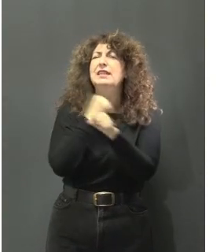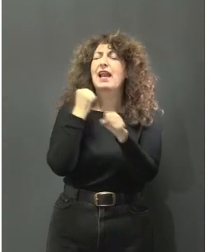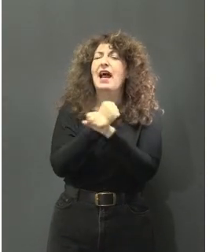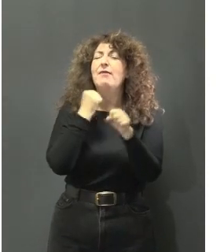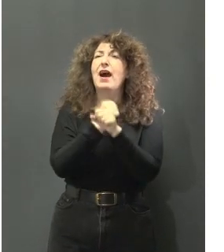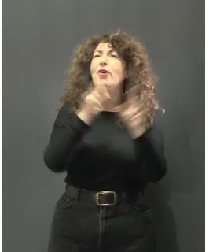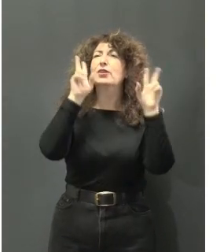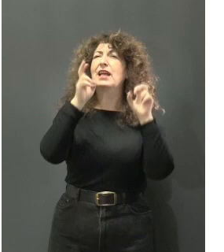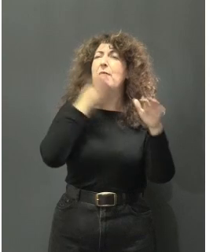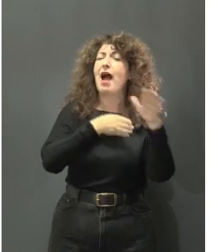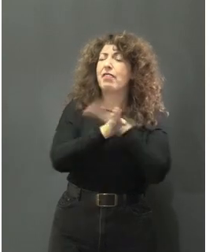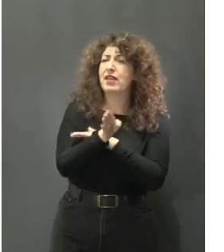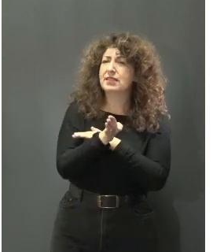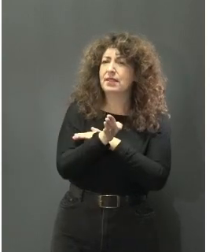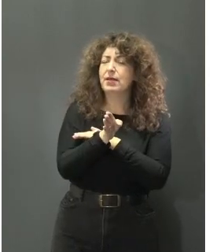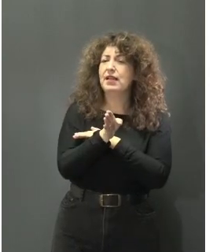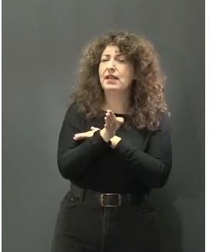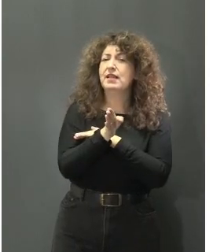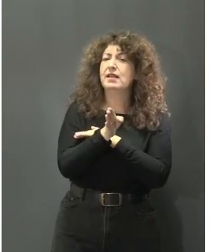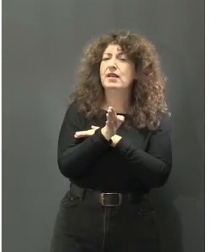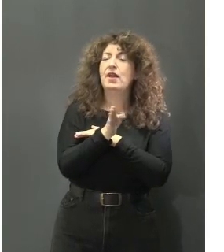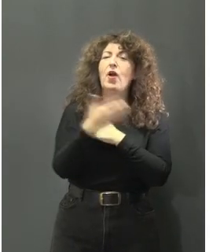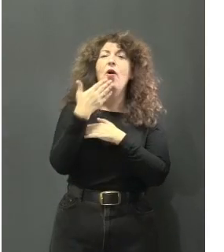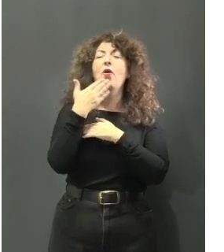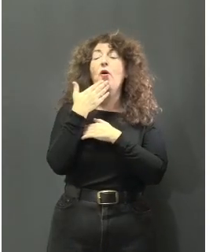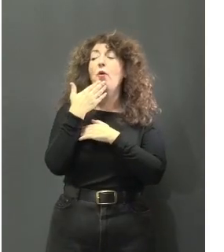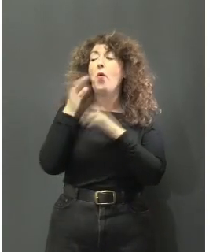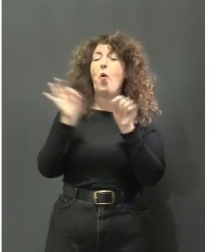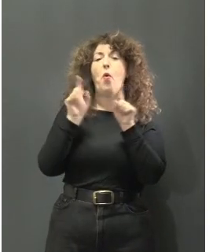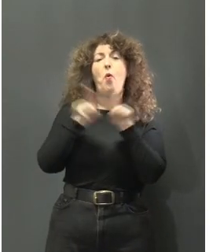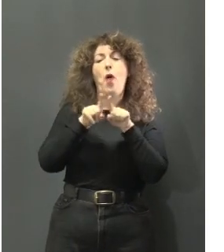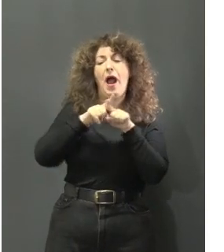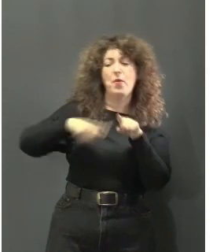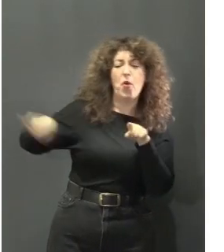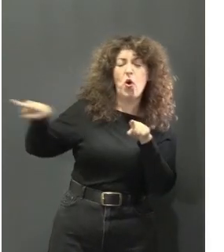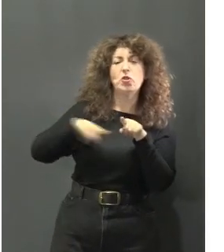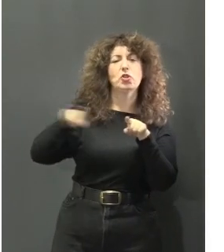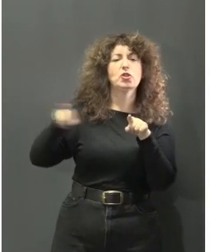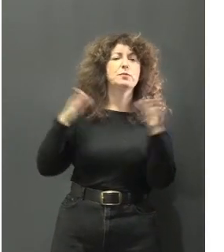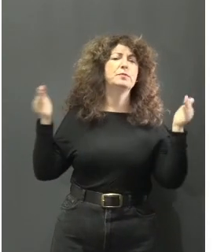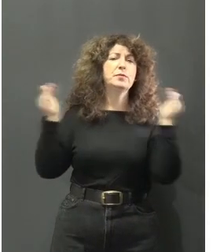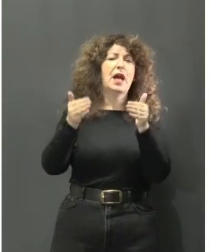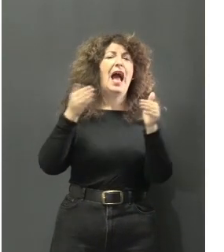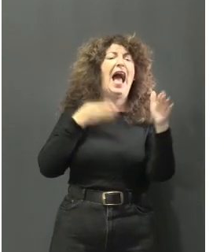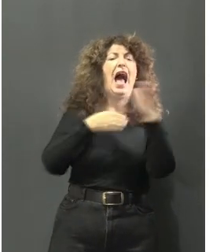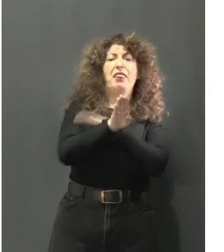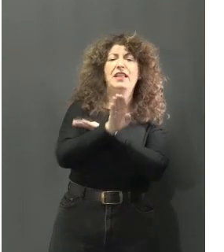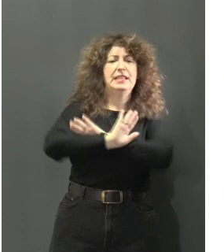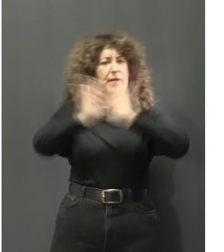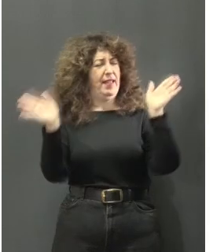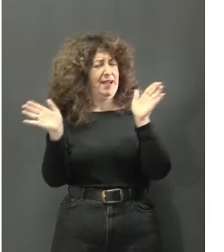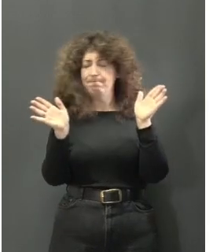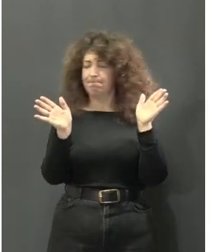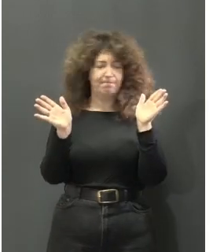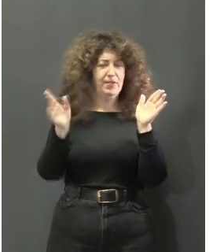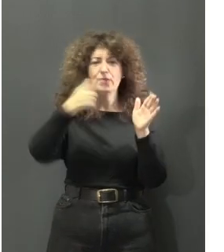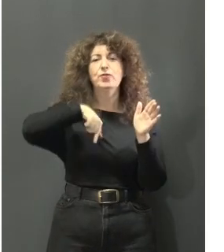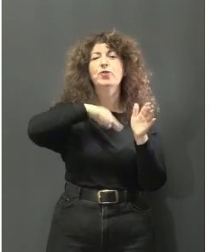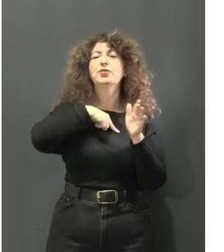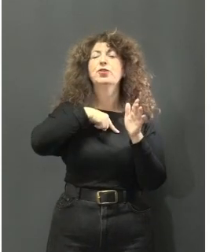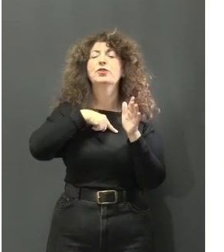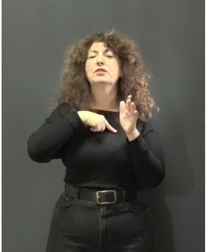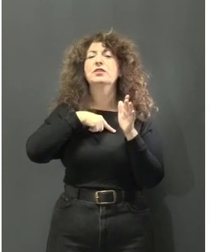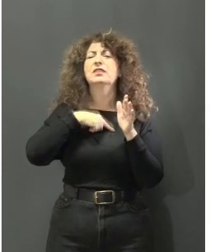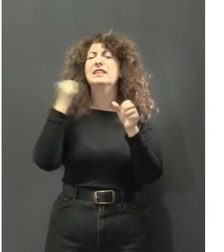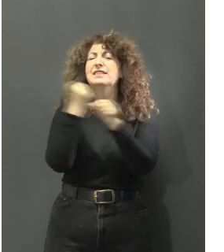en accesibilidad como un bloque, como habéis trabajado vosotras y habéis podido hacer esto, sino que hemos